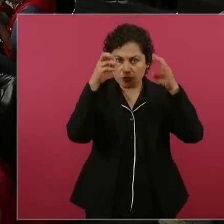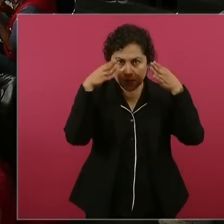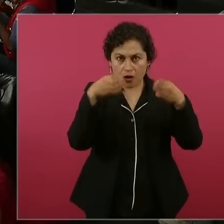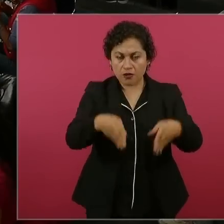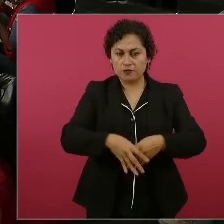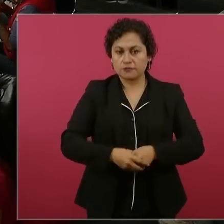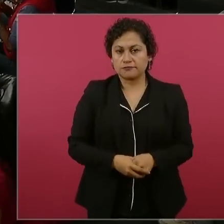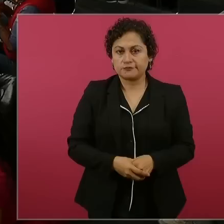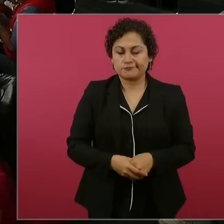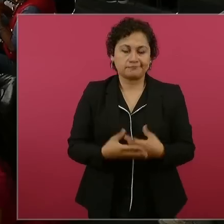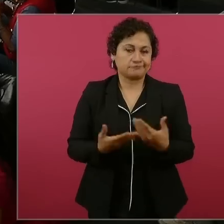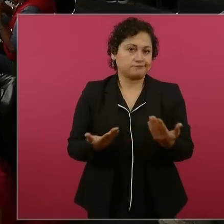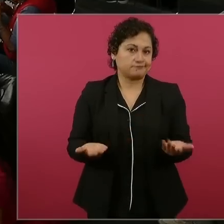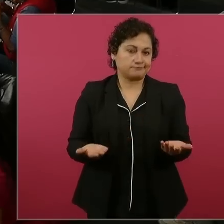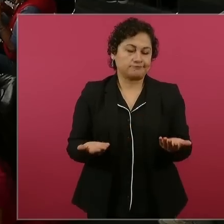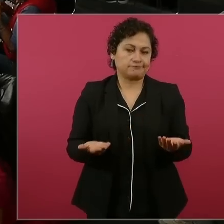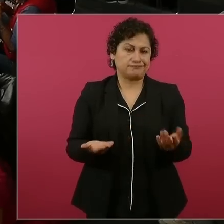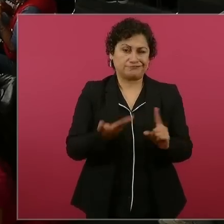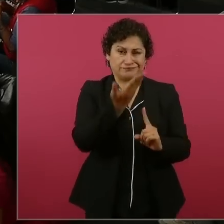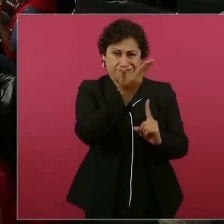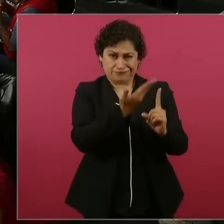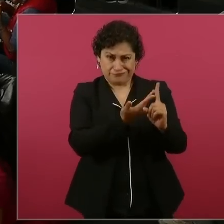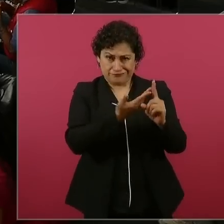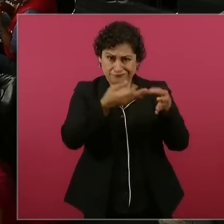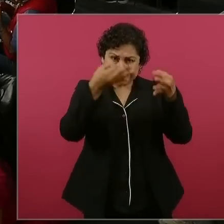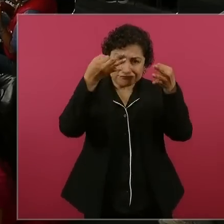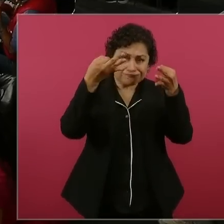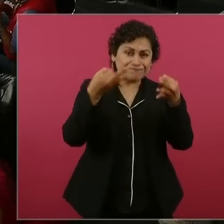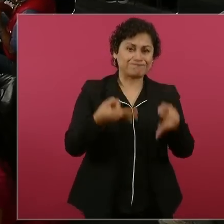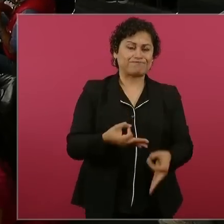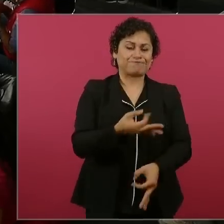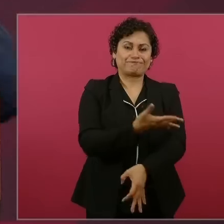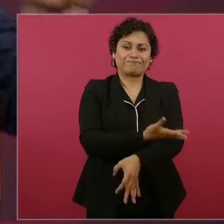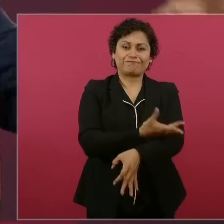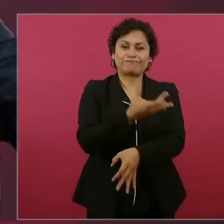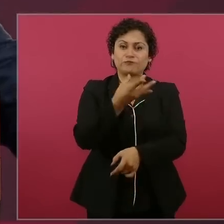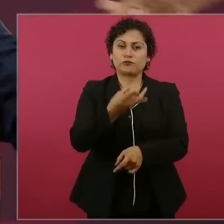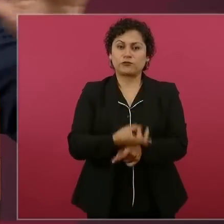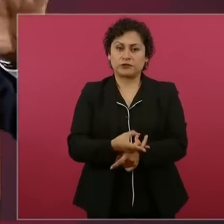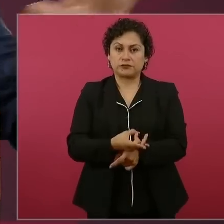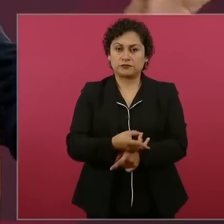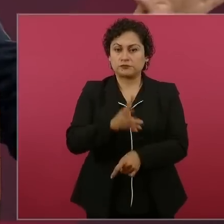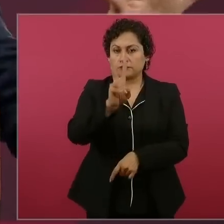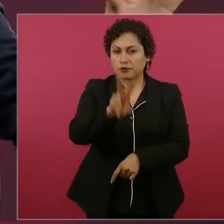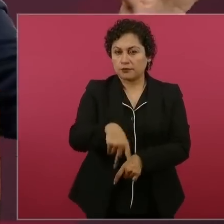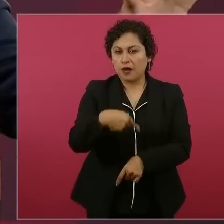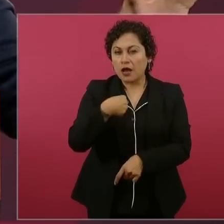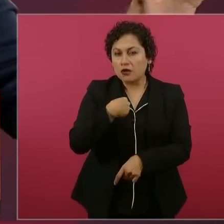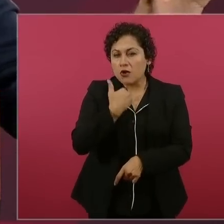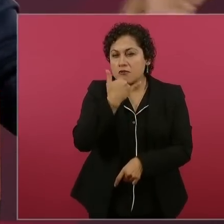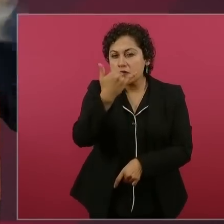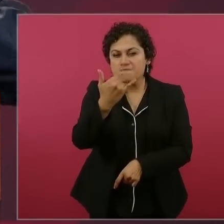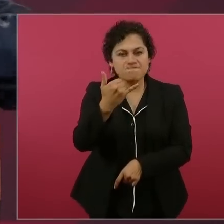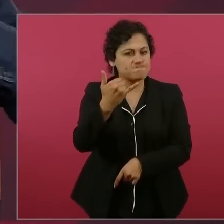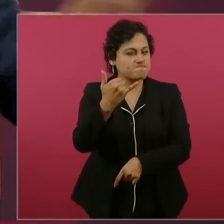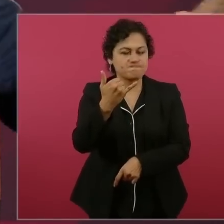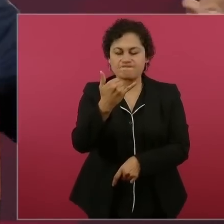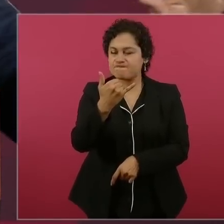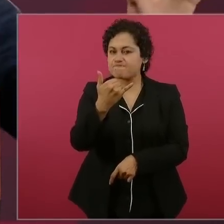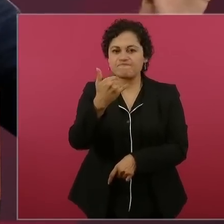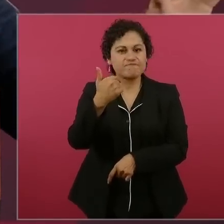Además, íntegro, honesto, sin temor a equivocarme, tiene